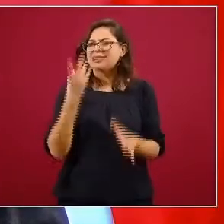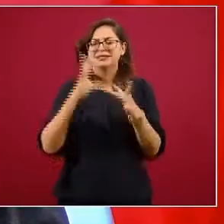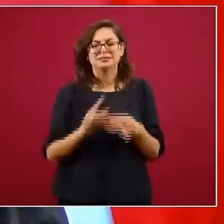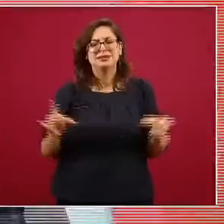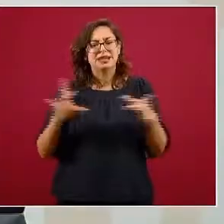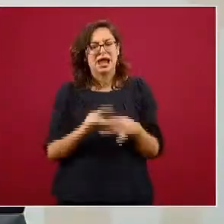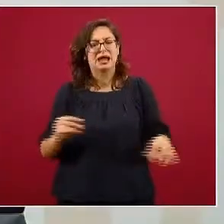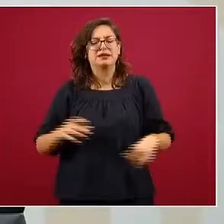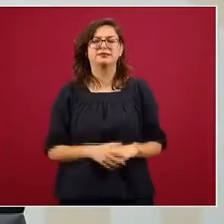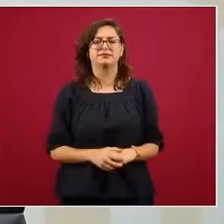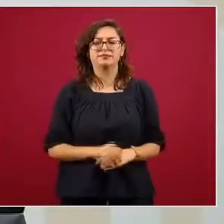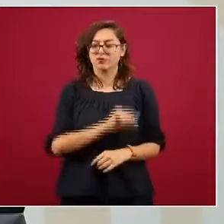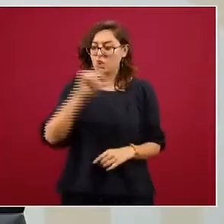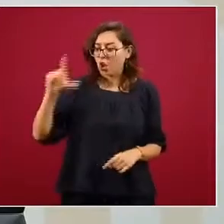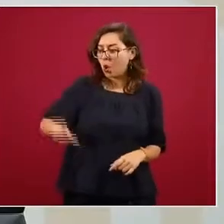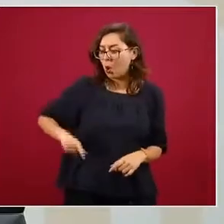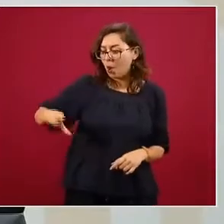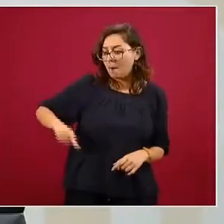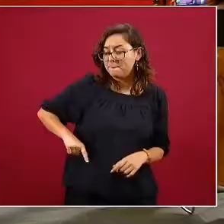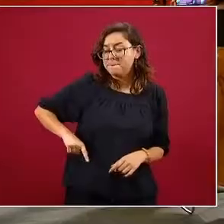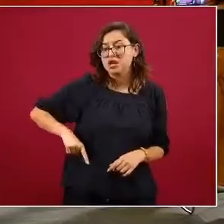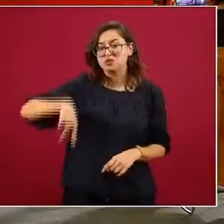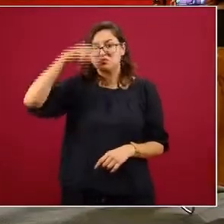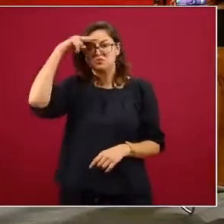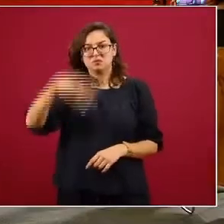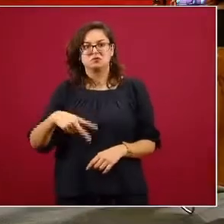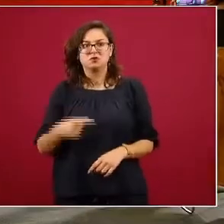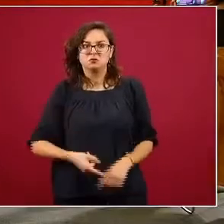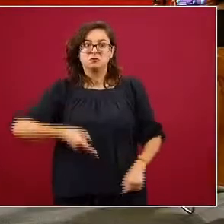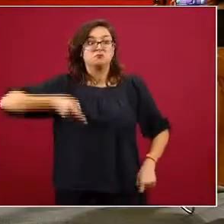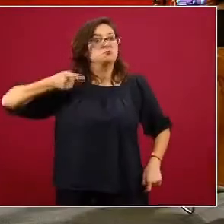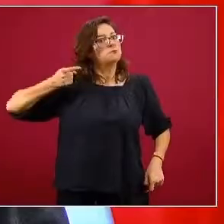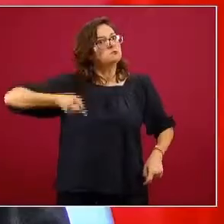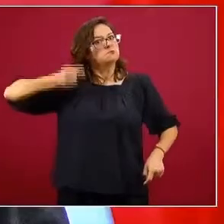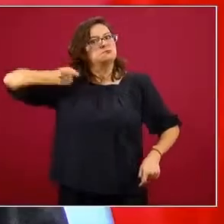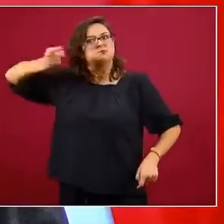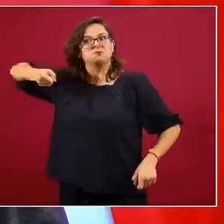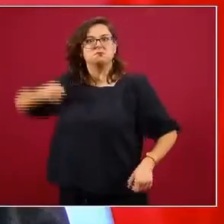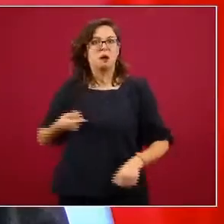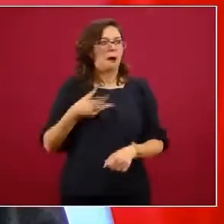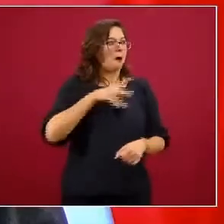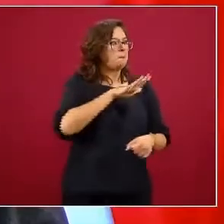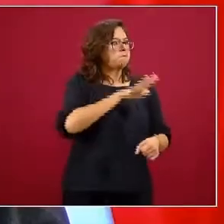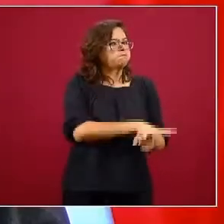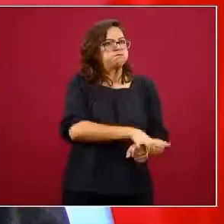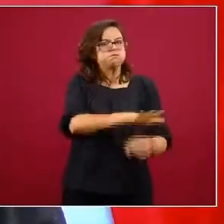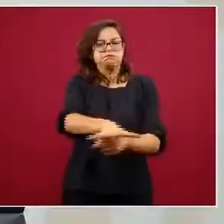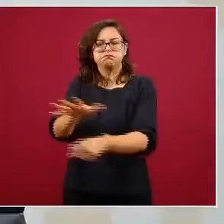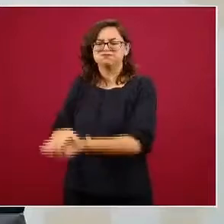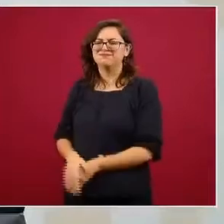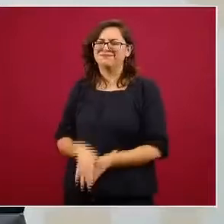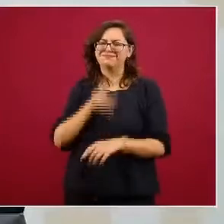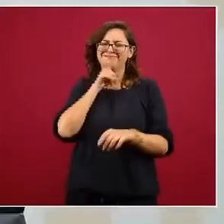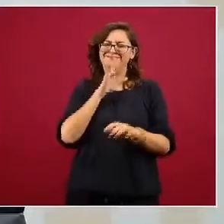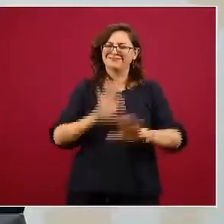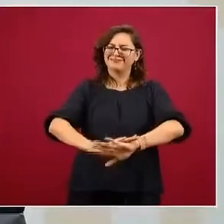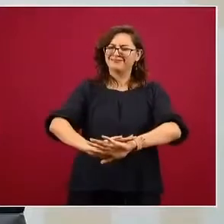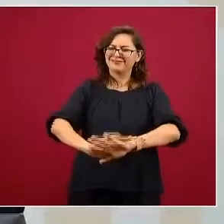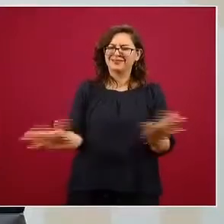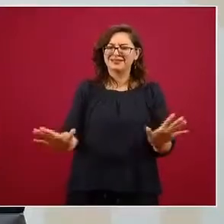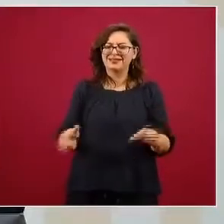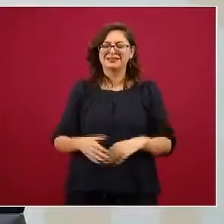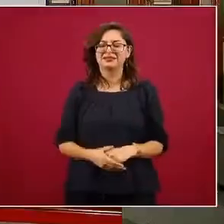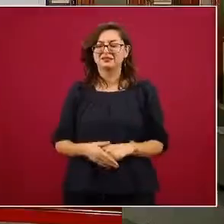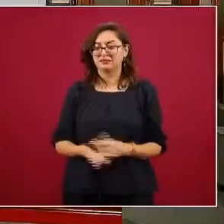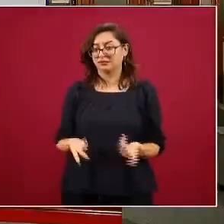el Gobierno de México no es a través de amagos. Y estoy seguro que aquí encontrarán la correspondencia entre lo que dice el jefe